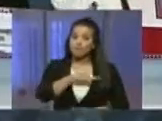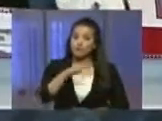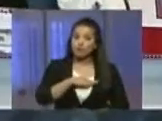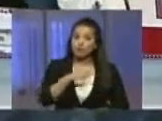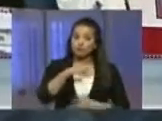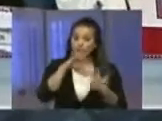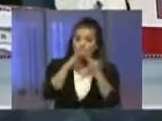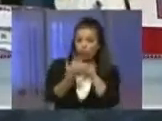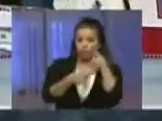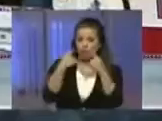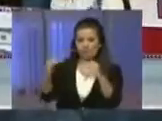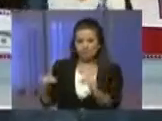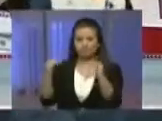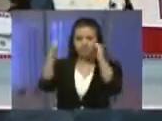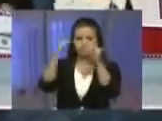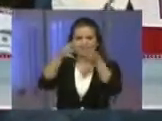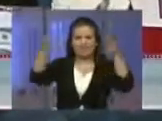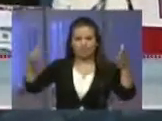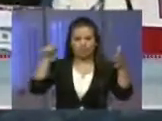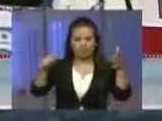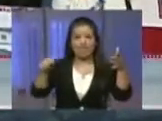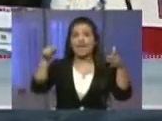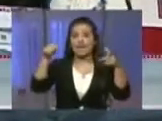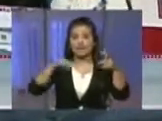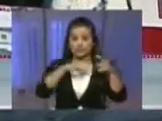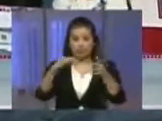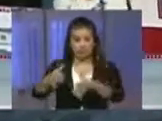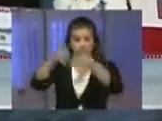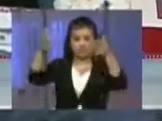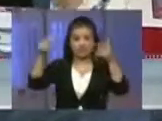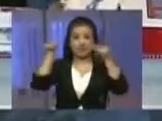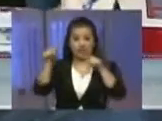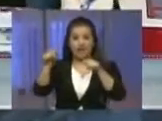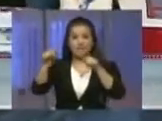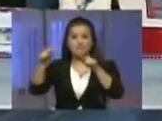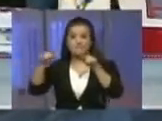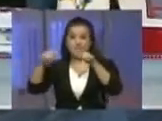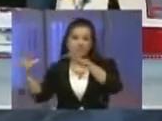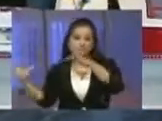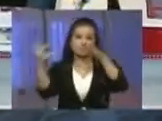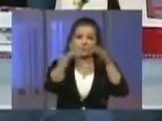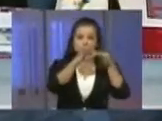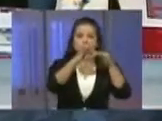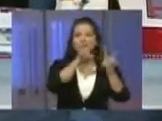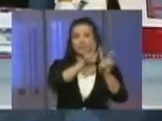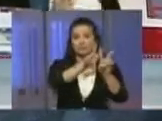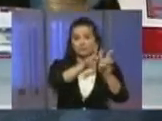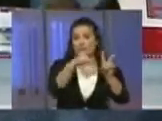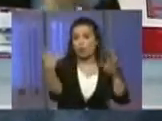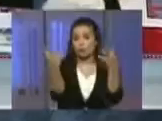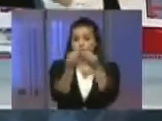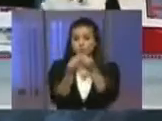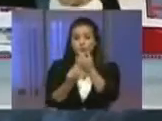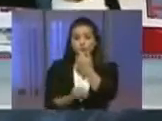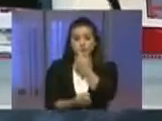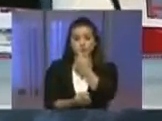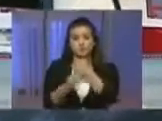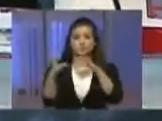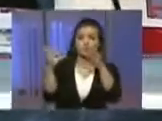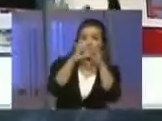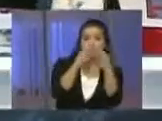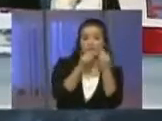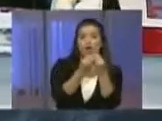barri tricolor para que fuera el complemento de la gran misión vivienda Venezuela por un lado vamos